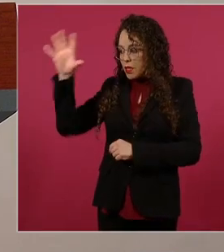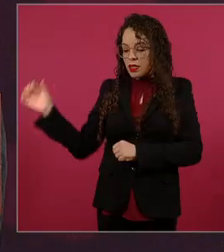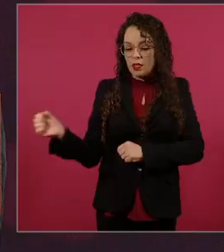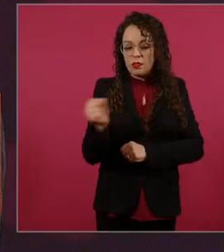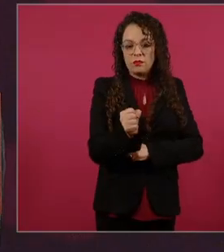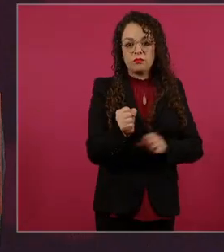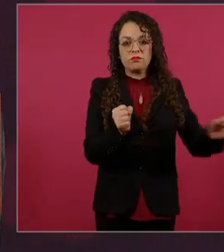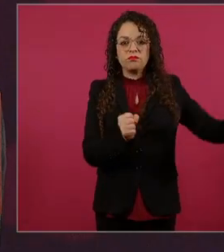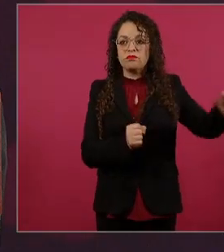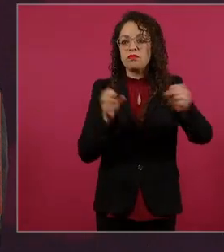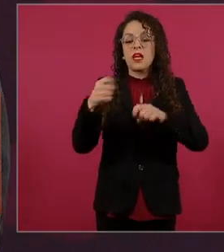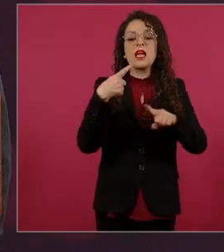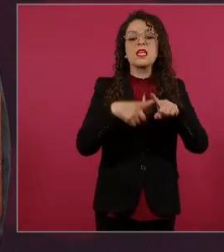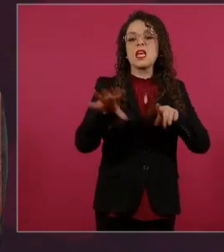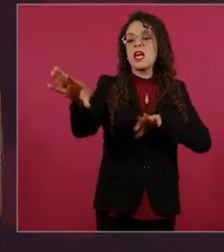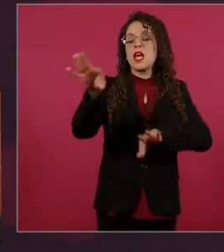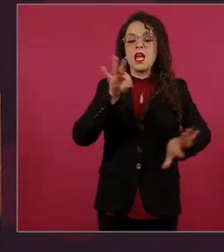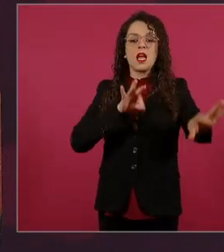que está